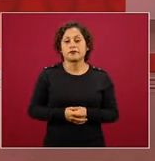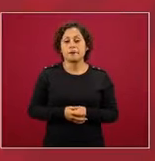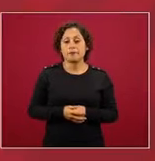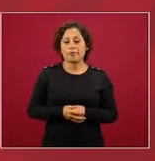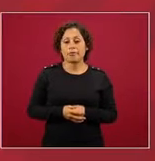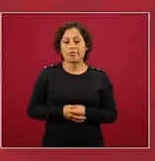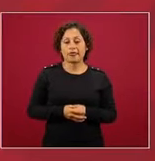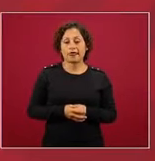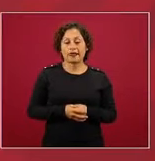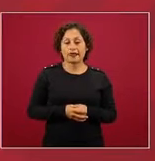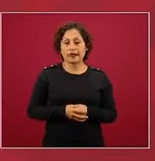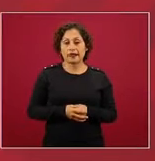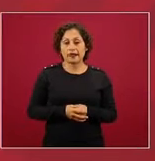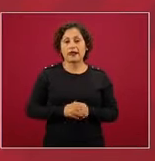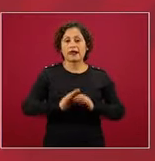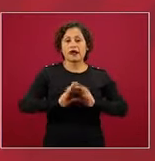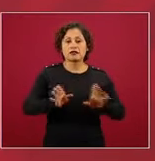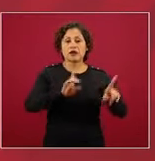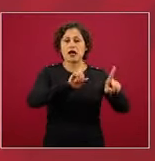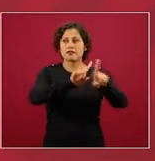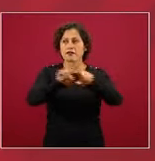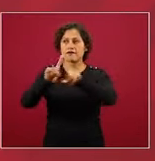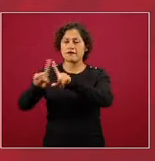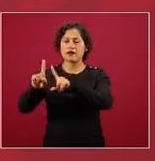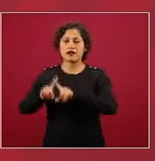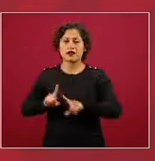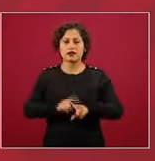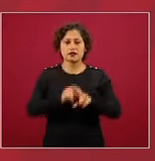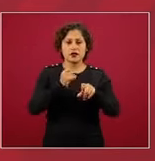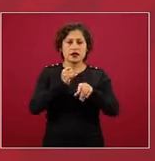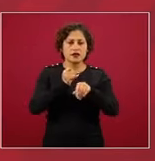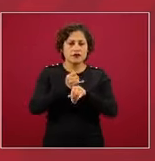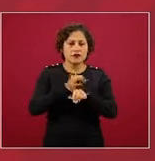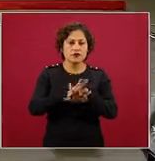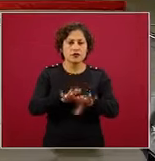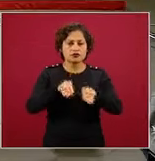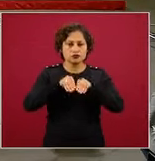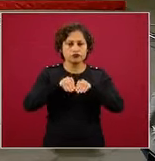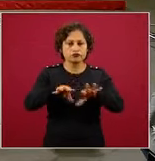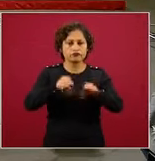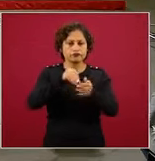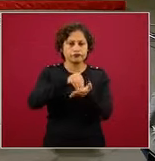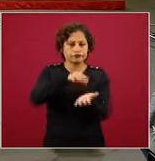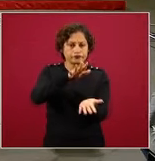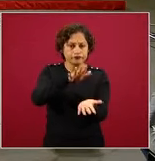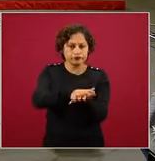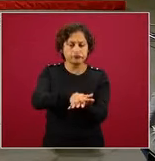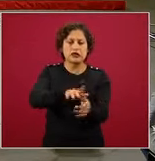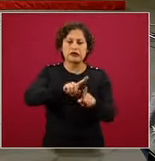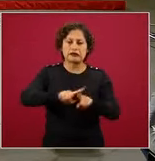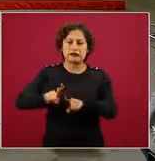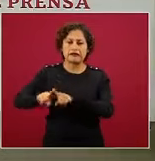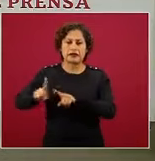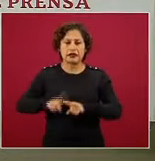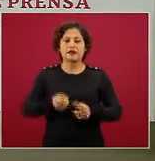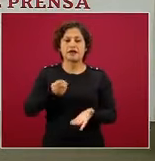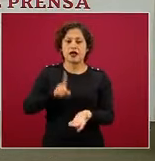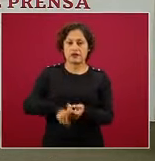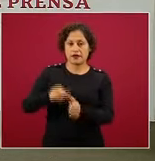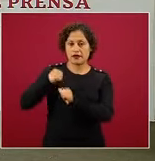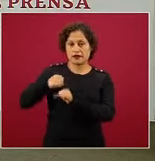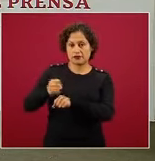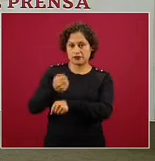realizando y publicando diferentes lineamientos oficiales desde la Secretaría de Salud para todos los temas, se va a contar también con